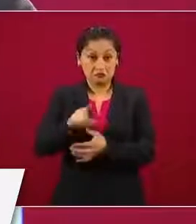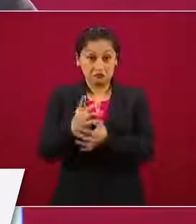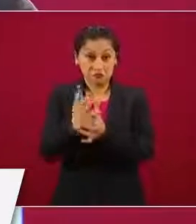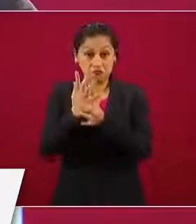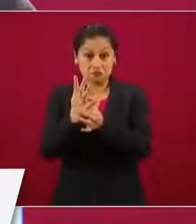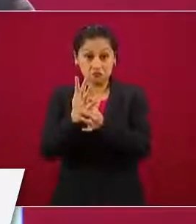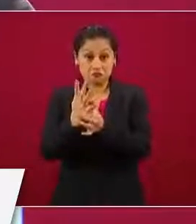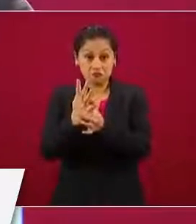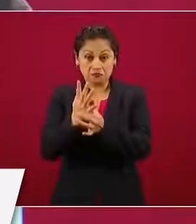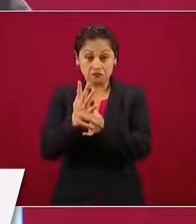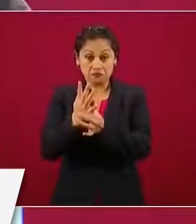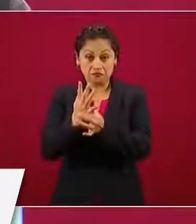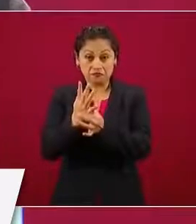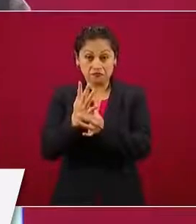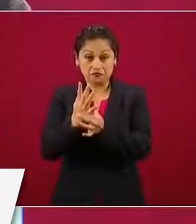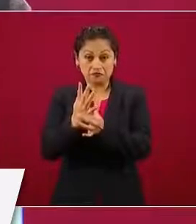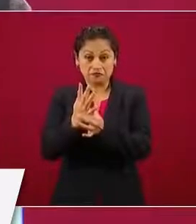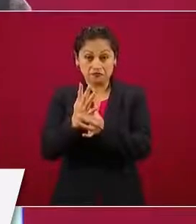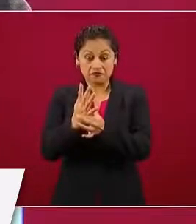con buena administración.